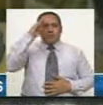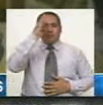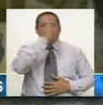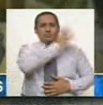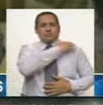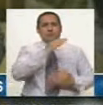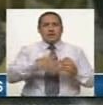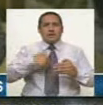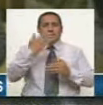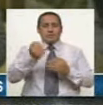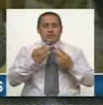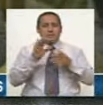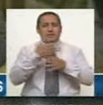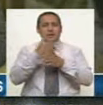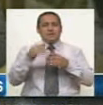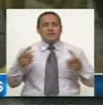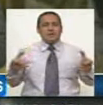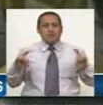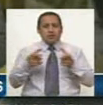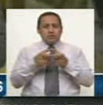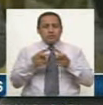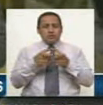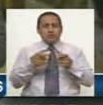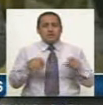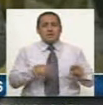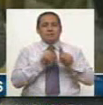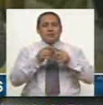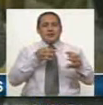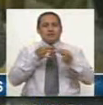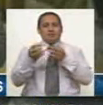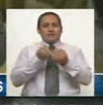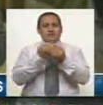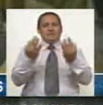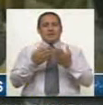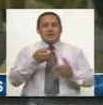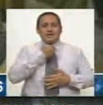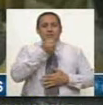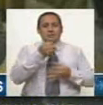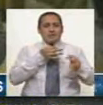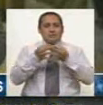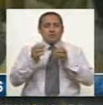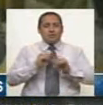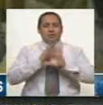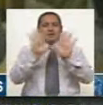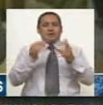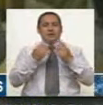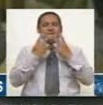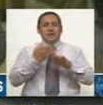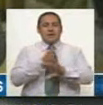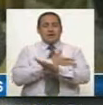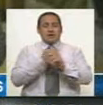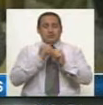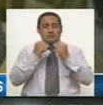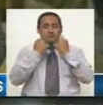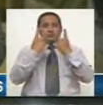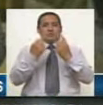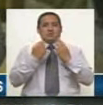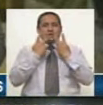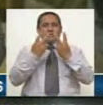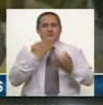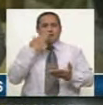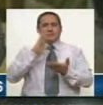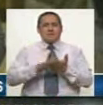quien luego de participar de esta comisión habló con los medios de prensa y detalló de que en realidad había sido sorprendido con respecto a